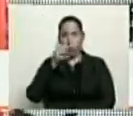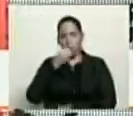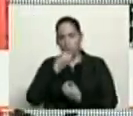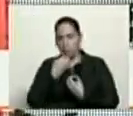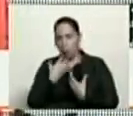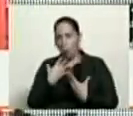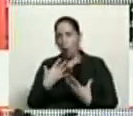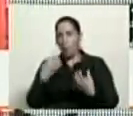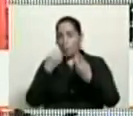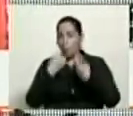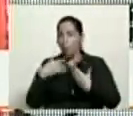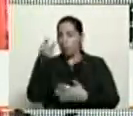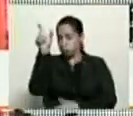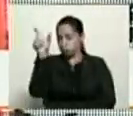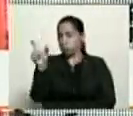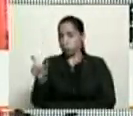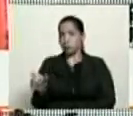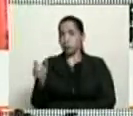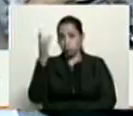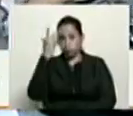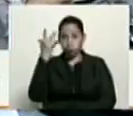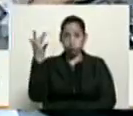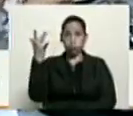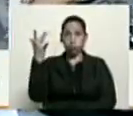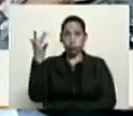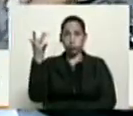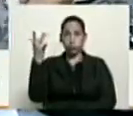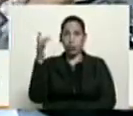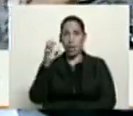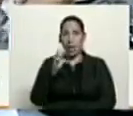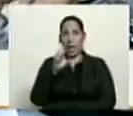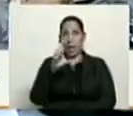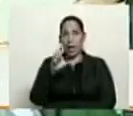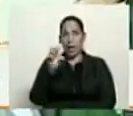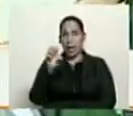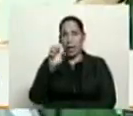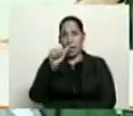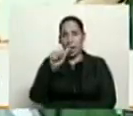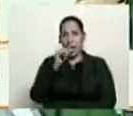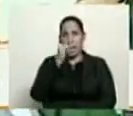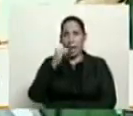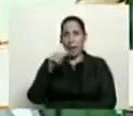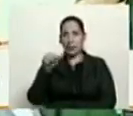de los buenos, de los buenos, Eleazar Díaz Rangel.